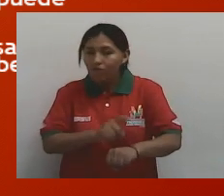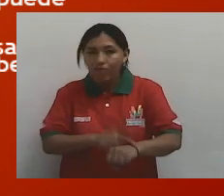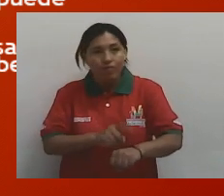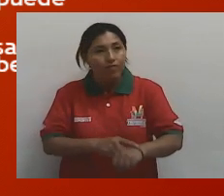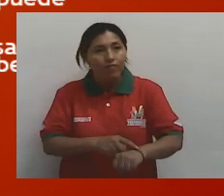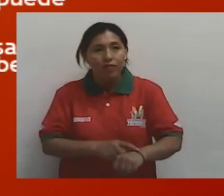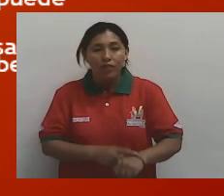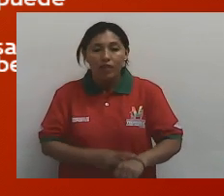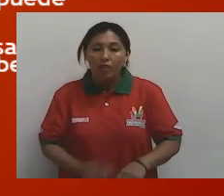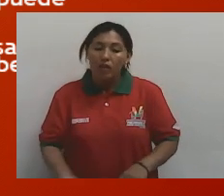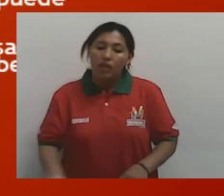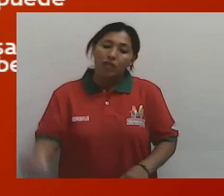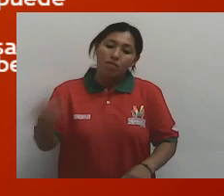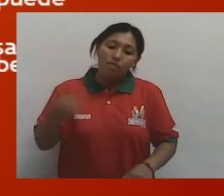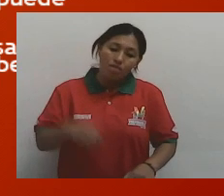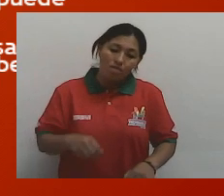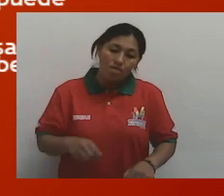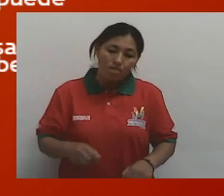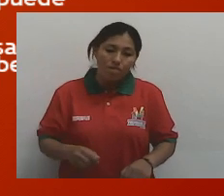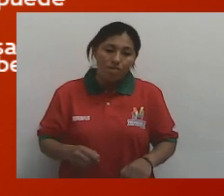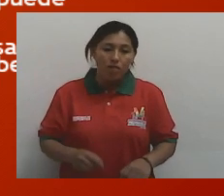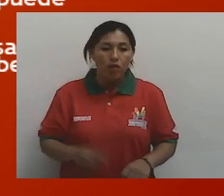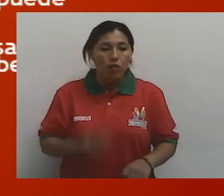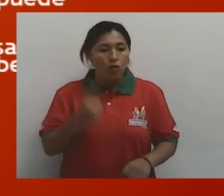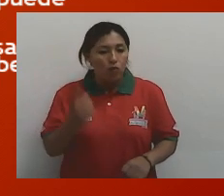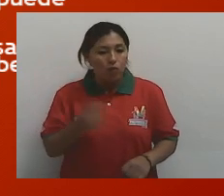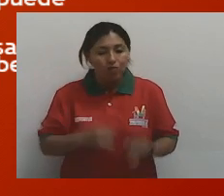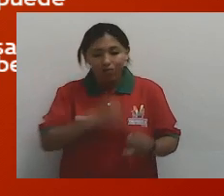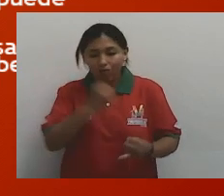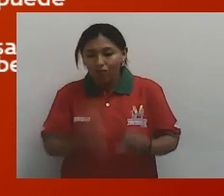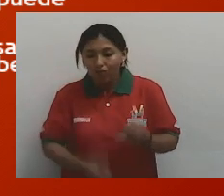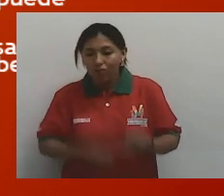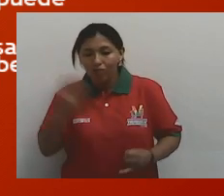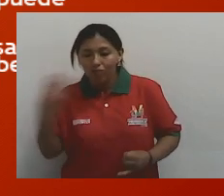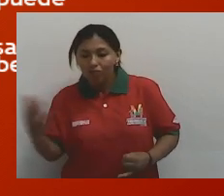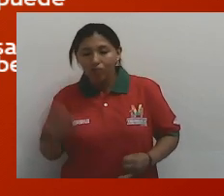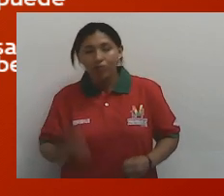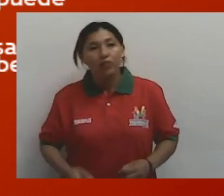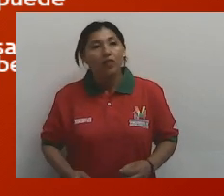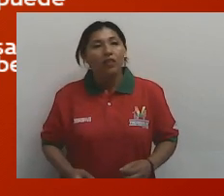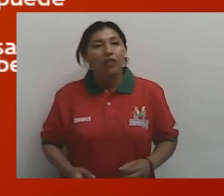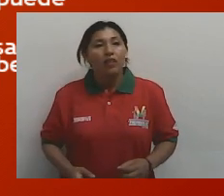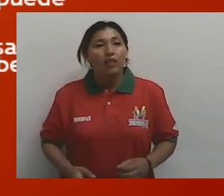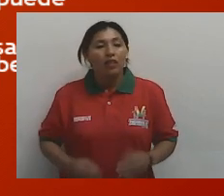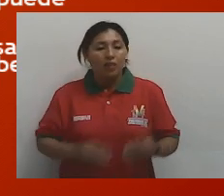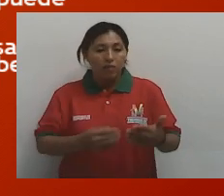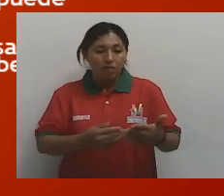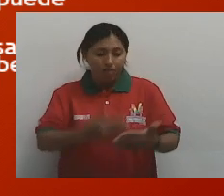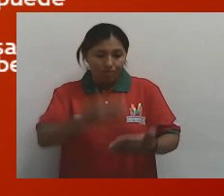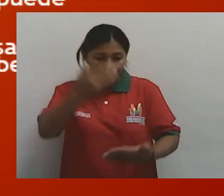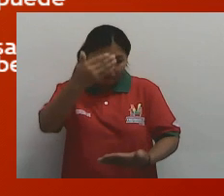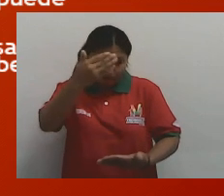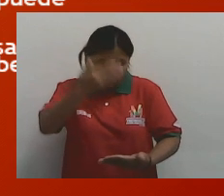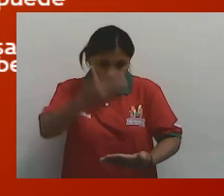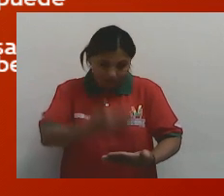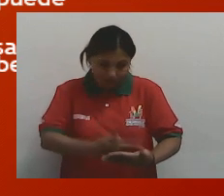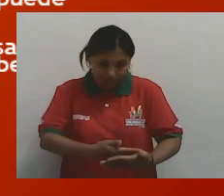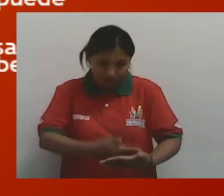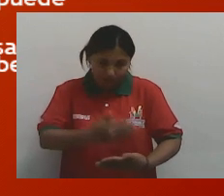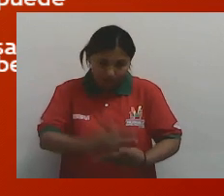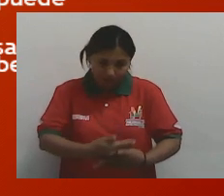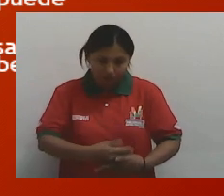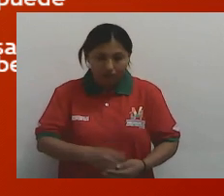que pueda jugar a un jugador un último cuarto. Por tanto, la planilla se cierra, el